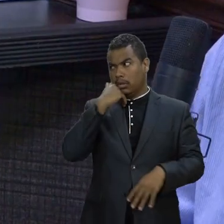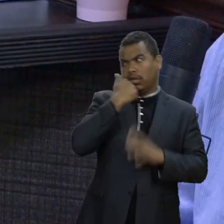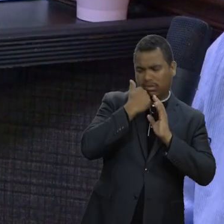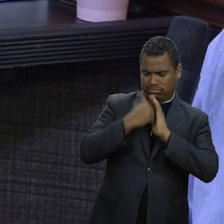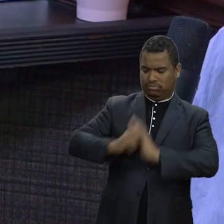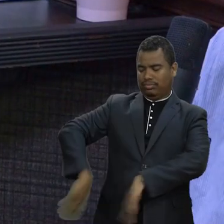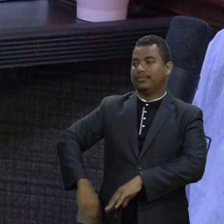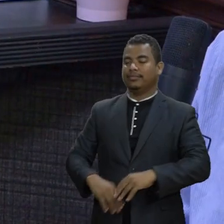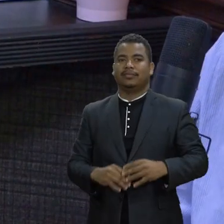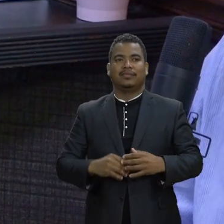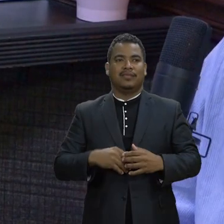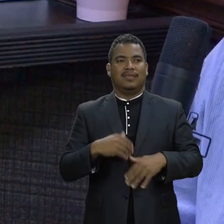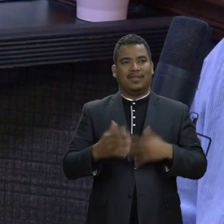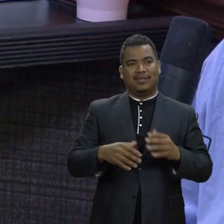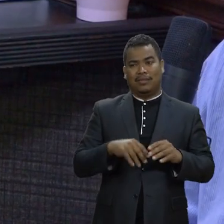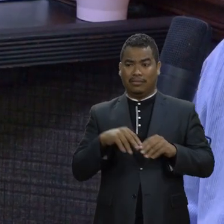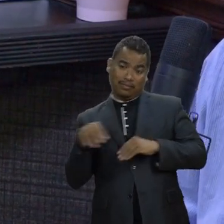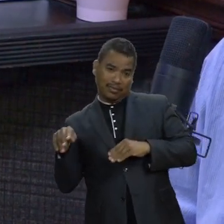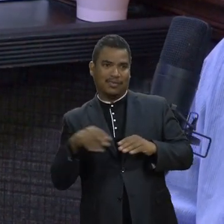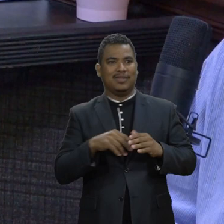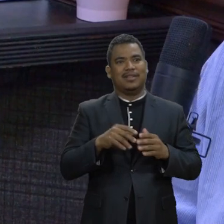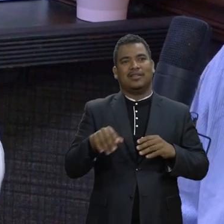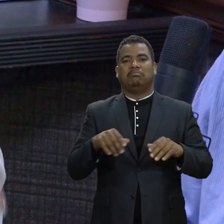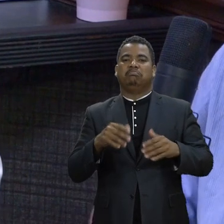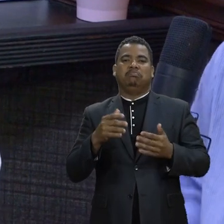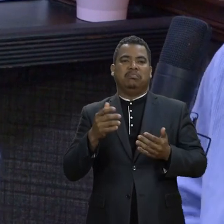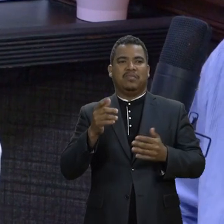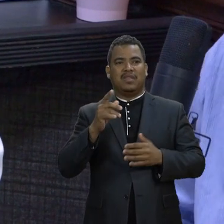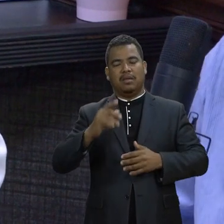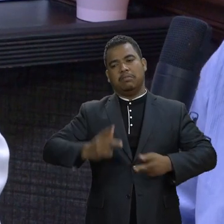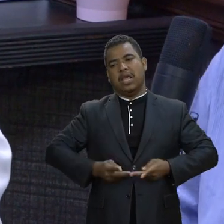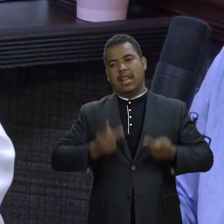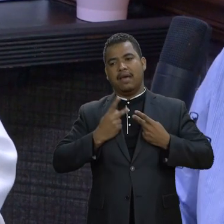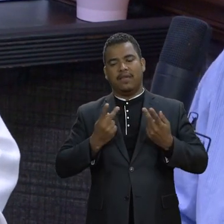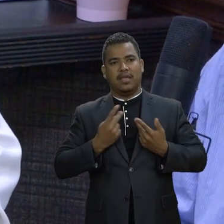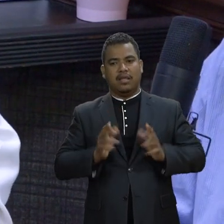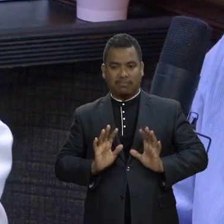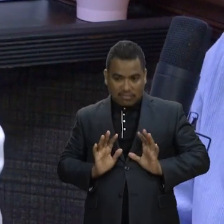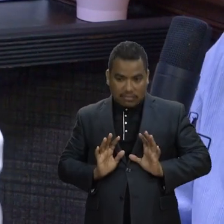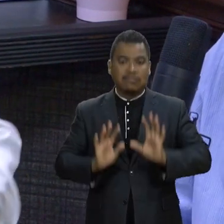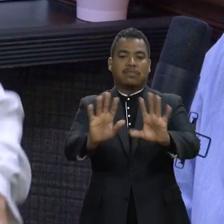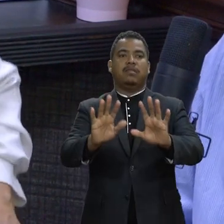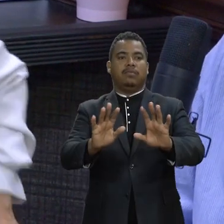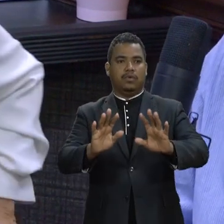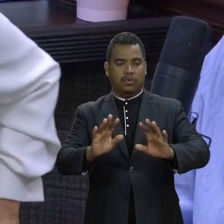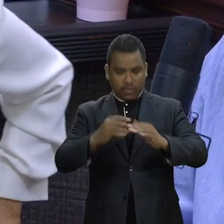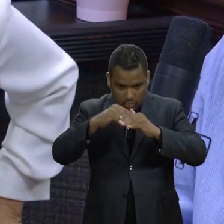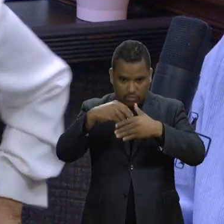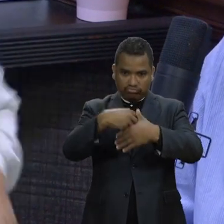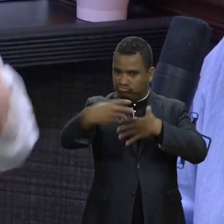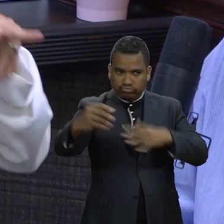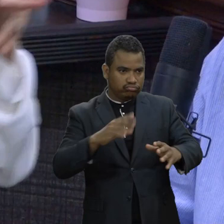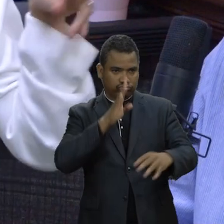el cangrejo va como por de lado y se mete en la cueva de una vez, esa soy yo. Entonces la vida me obligó a salir de mi cueva